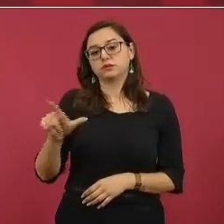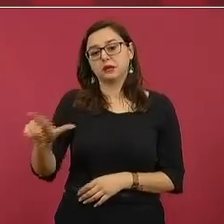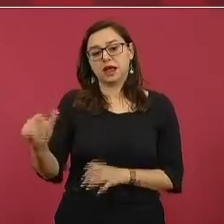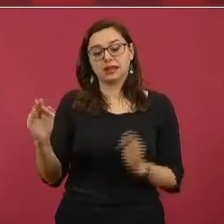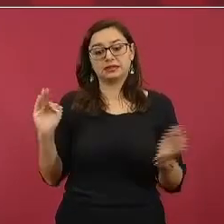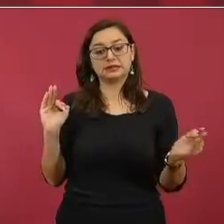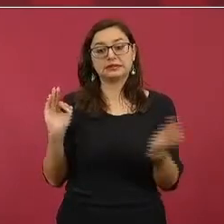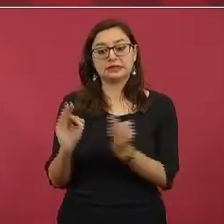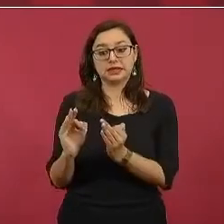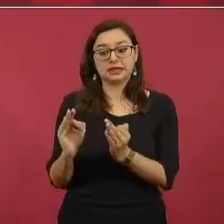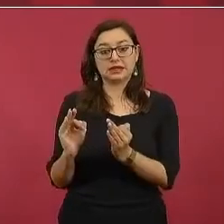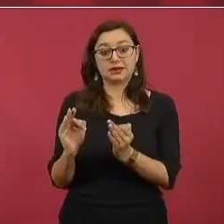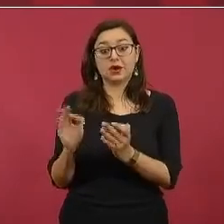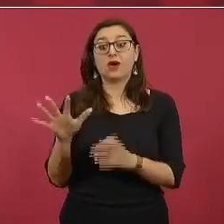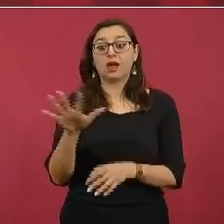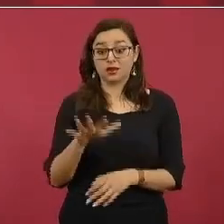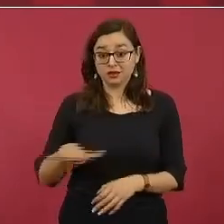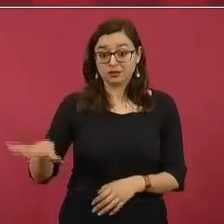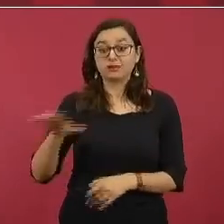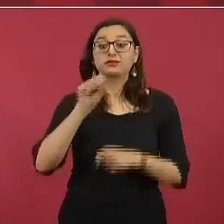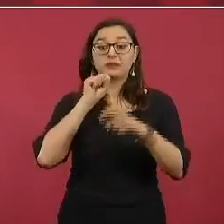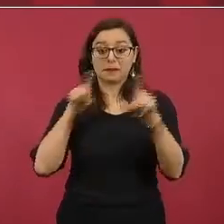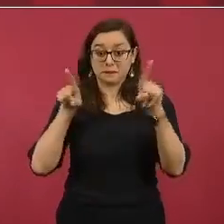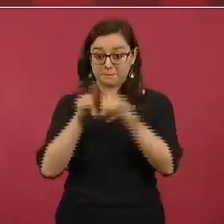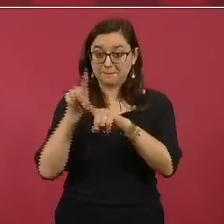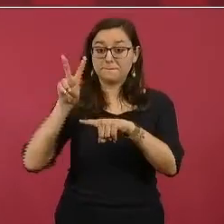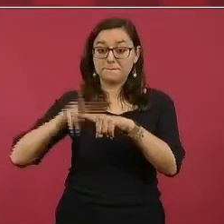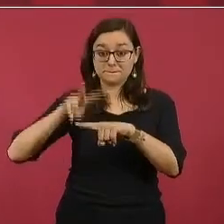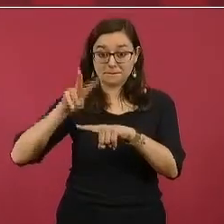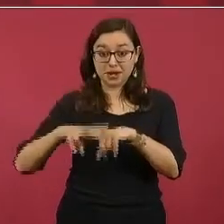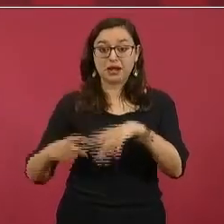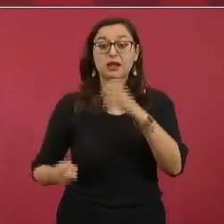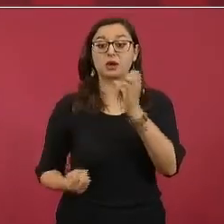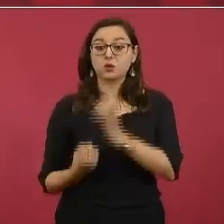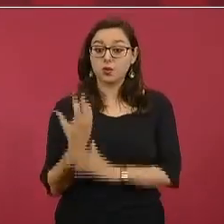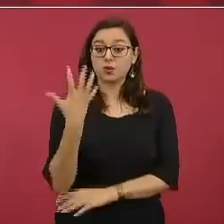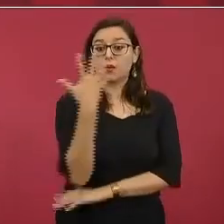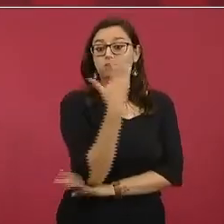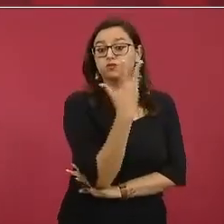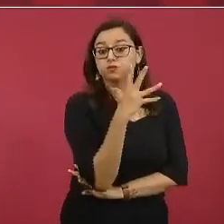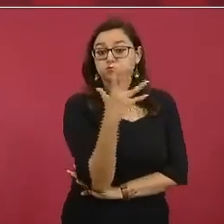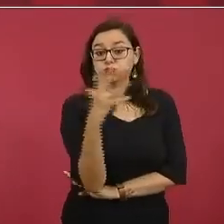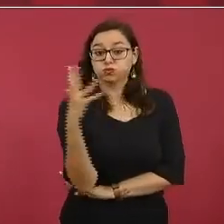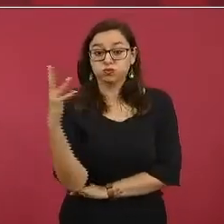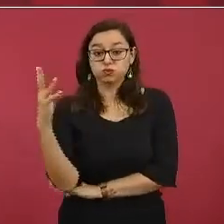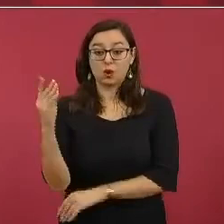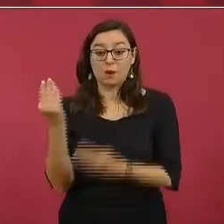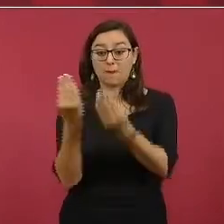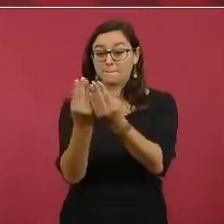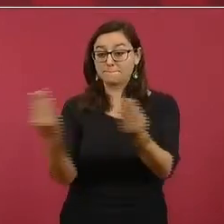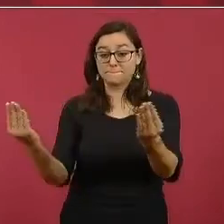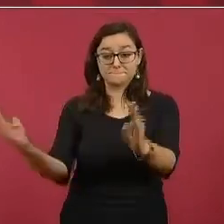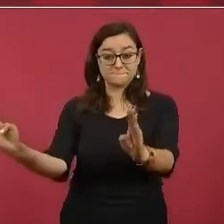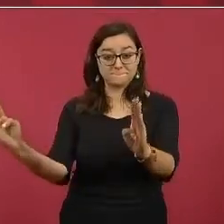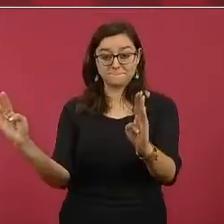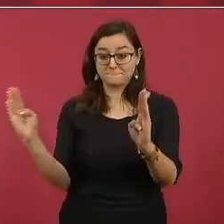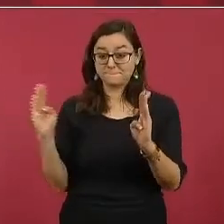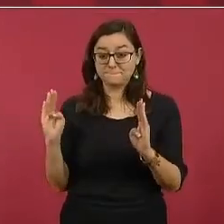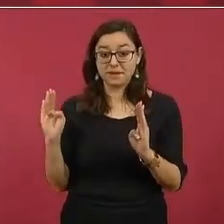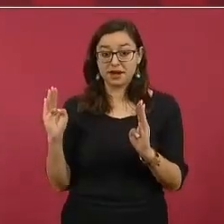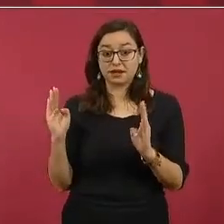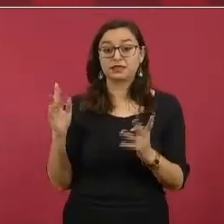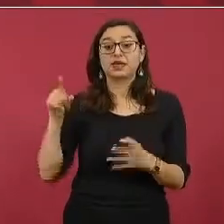Se va a crear el nuevo Uxmal, también se va a reforestar, se va a bardear todo,